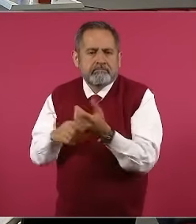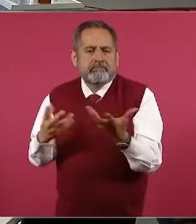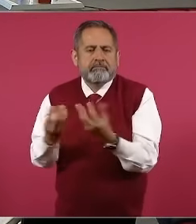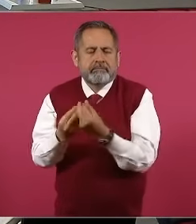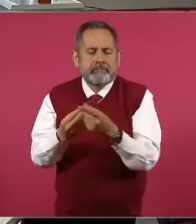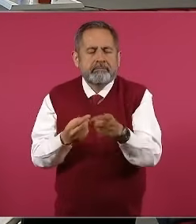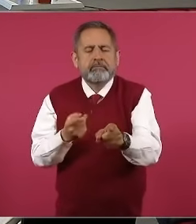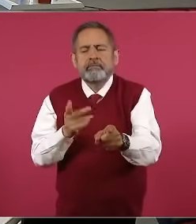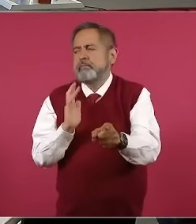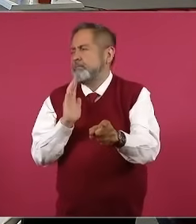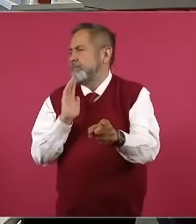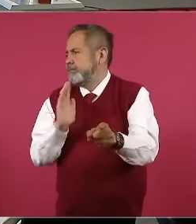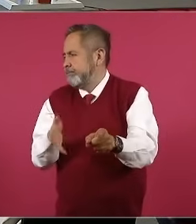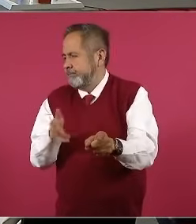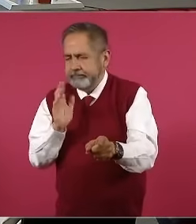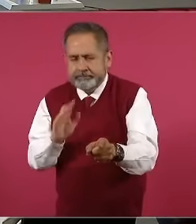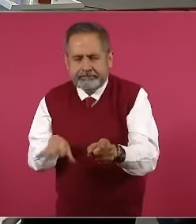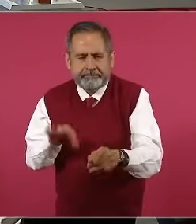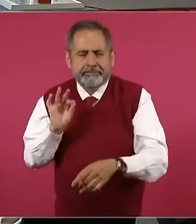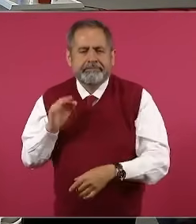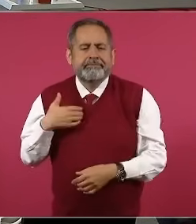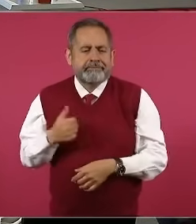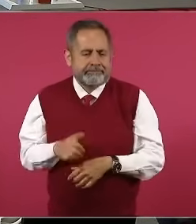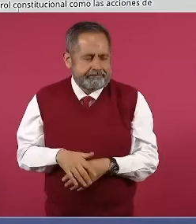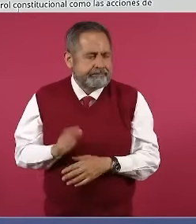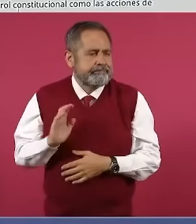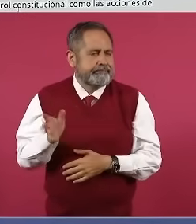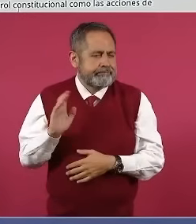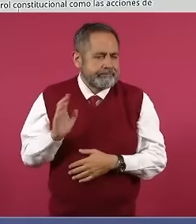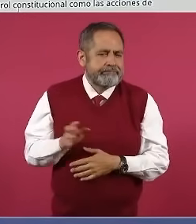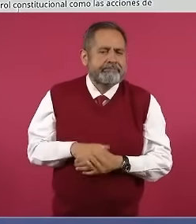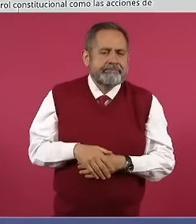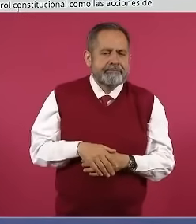entendí, es que la Constitución